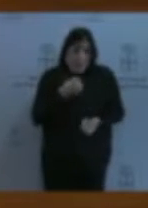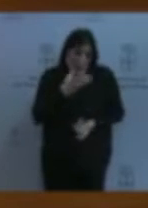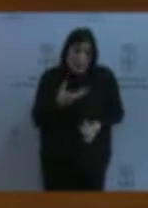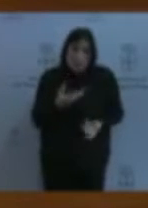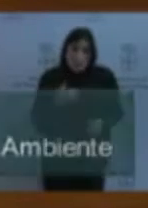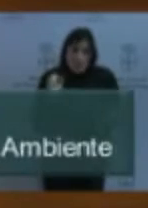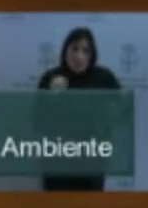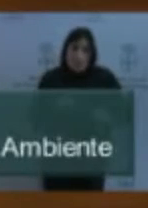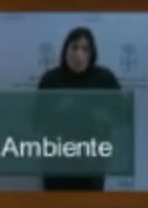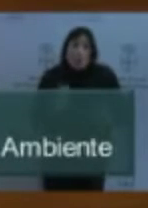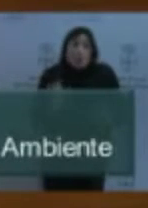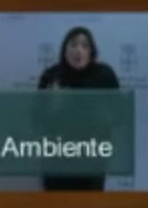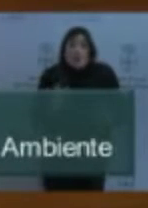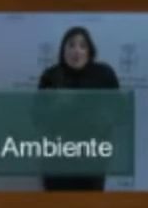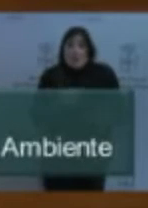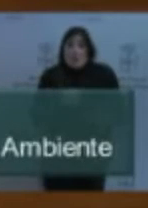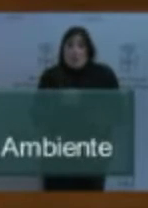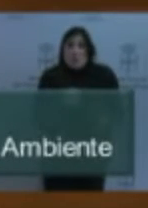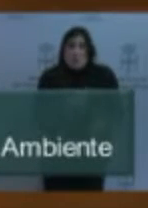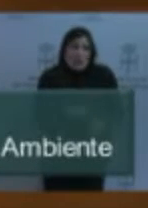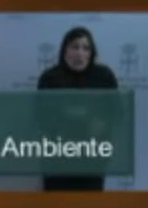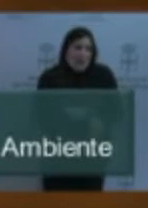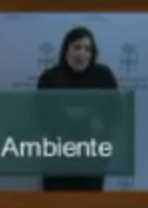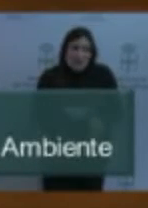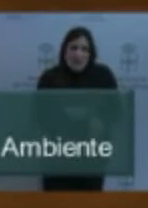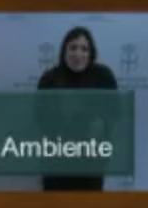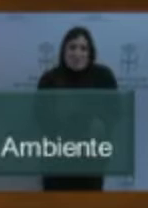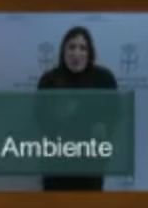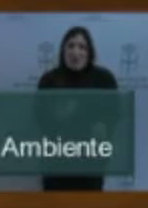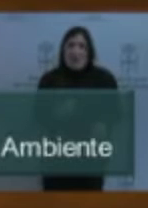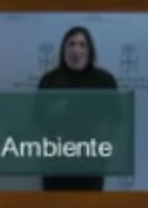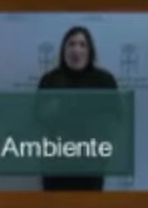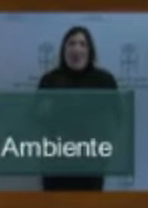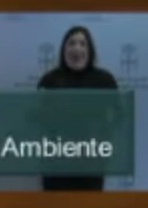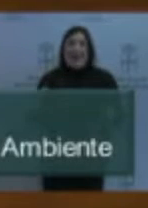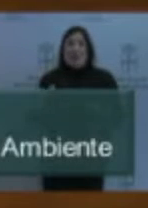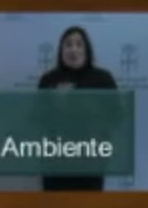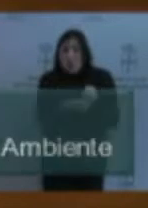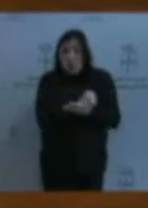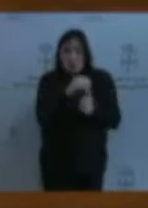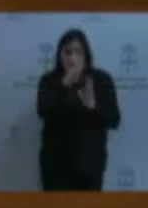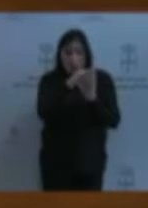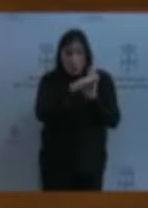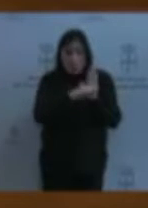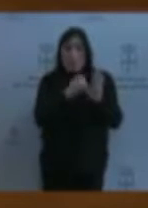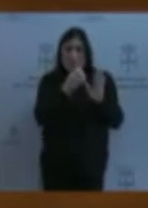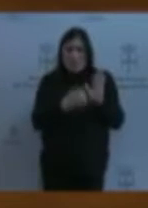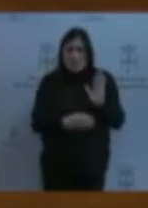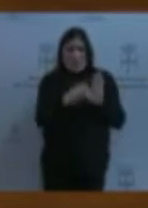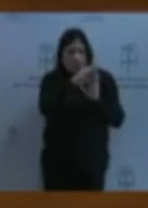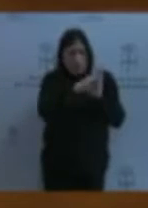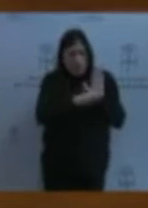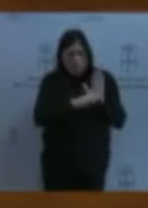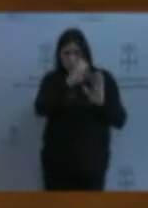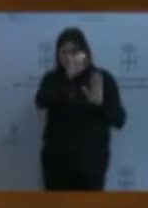va a dar tiempo a poder relatar todas las cosas que se han hecho bien, son tantas que me llevaría mucho